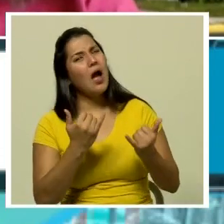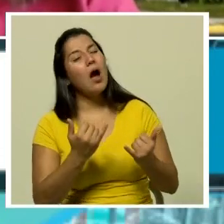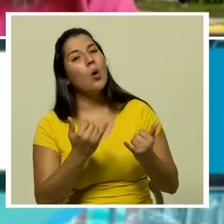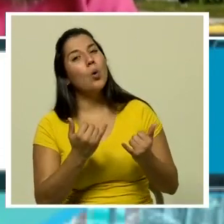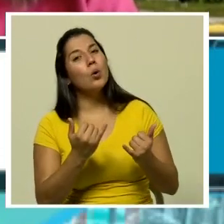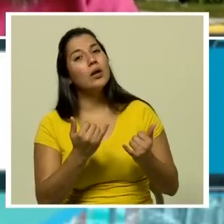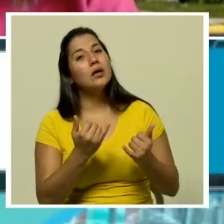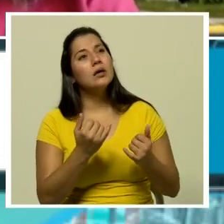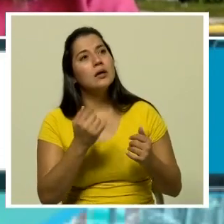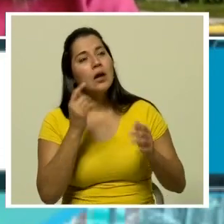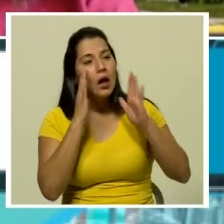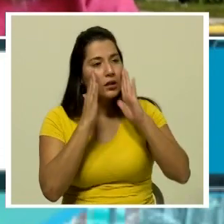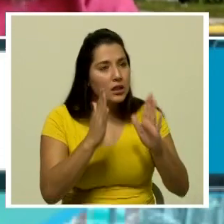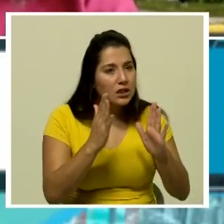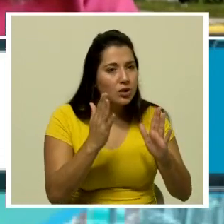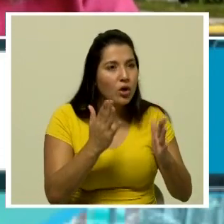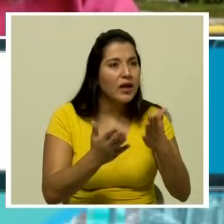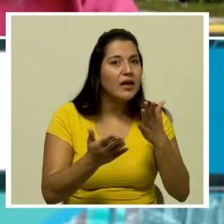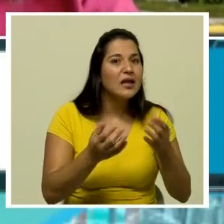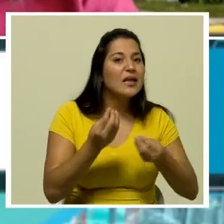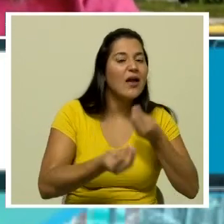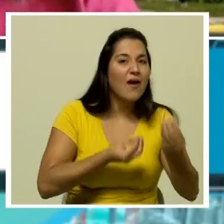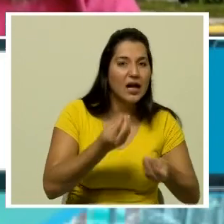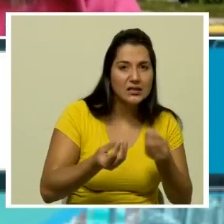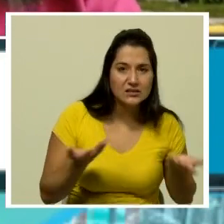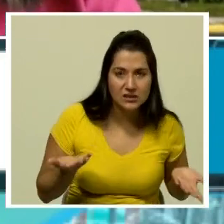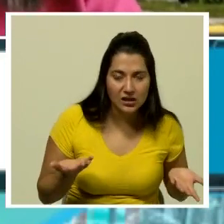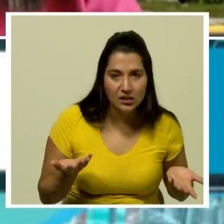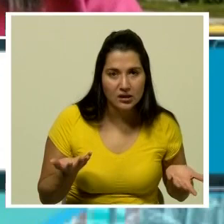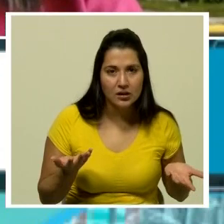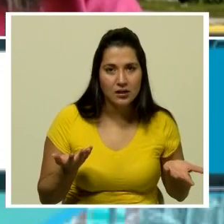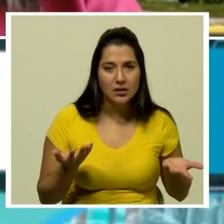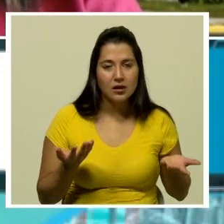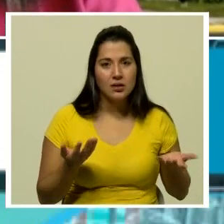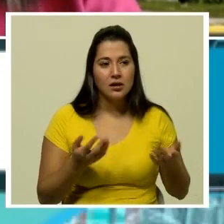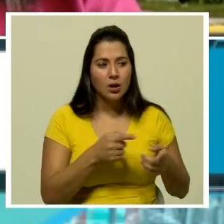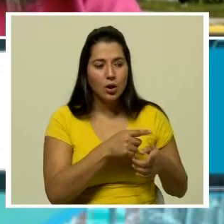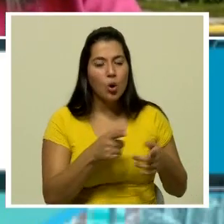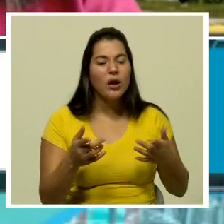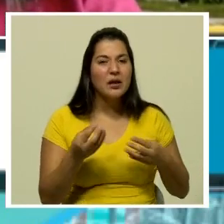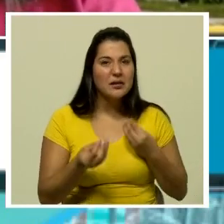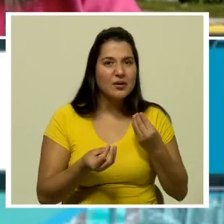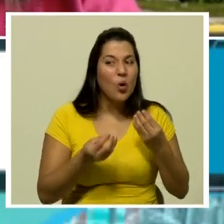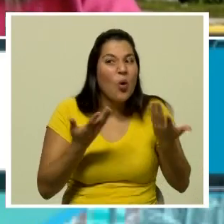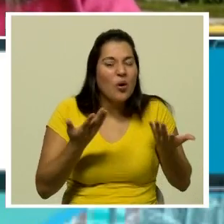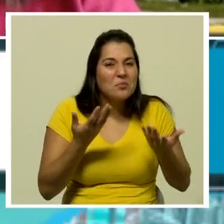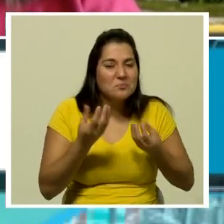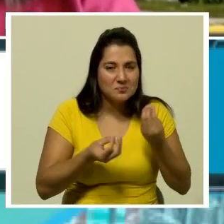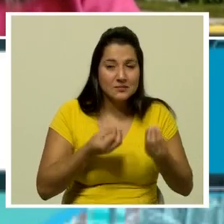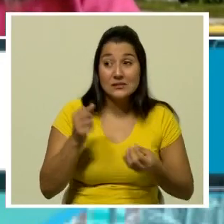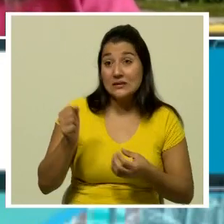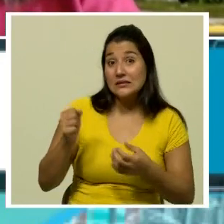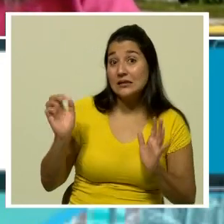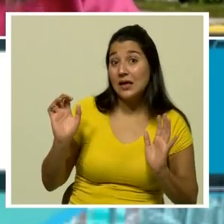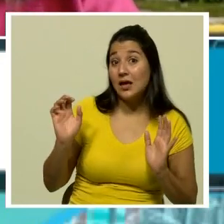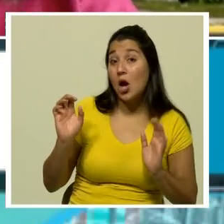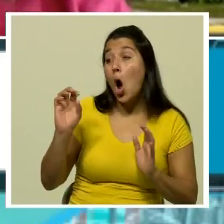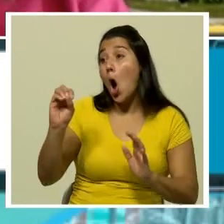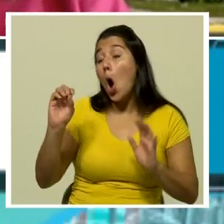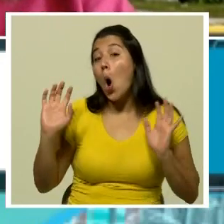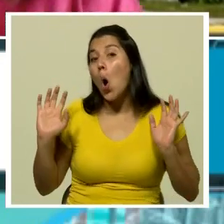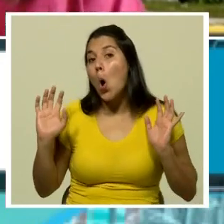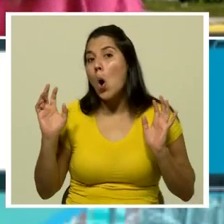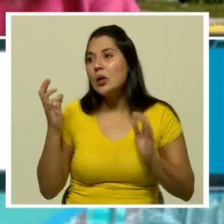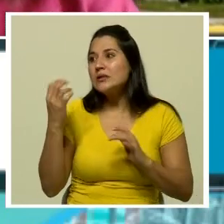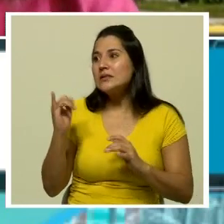servir pollo, bistec o pescado, concretamente. ¿De qué va la cena? O si vamos a hacer ayuno intermitente, como está ahora